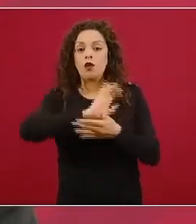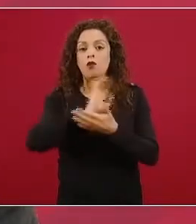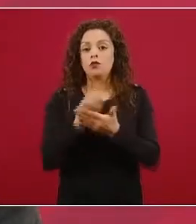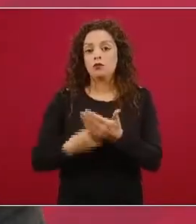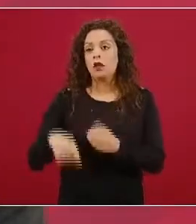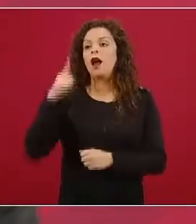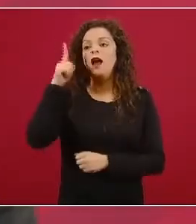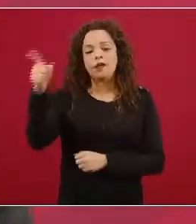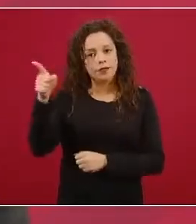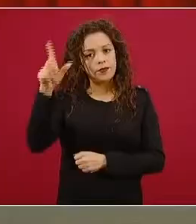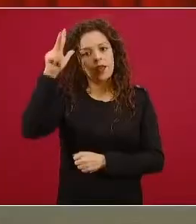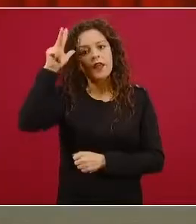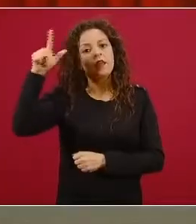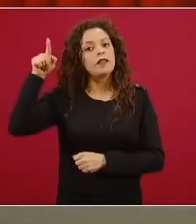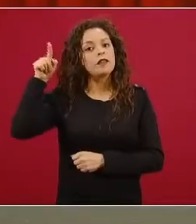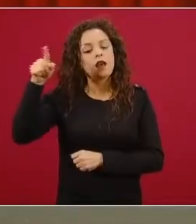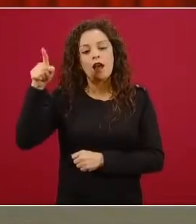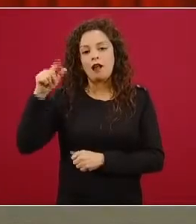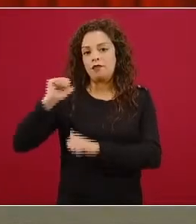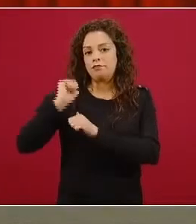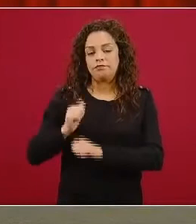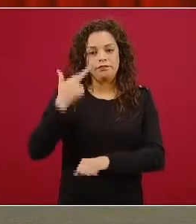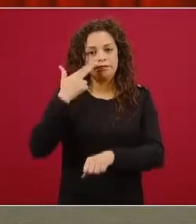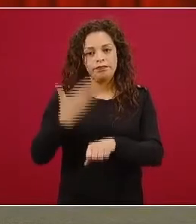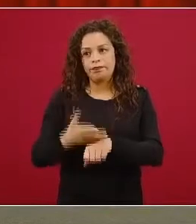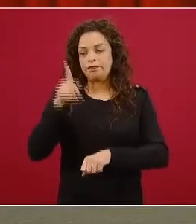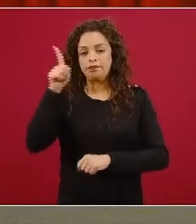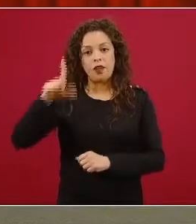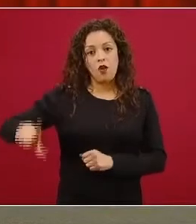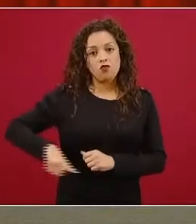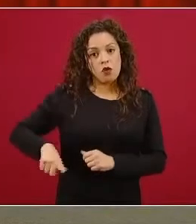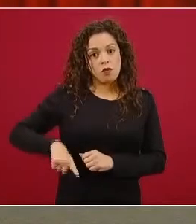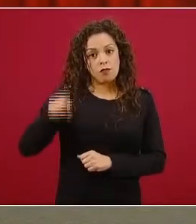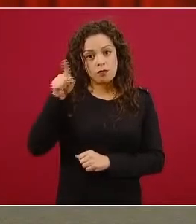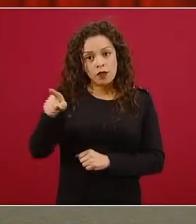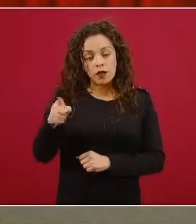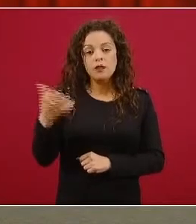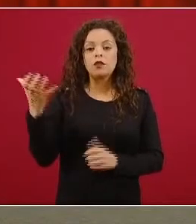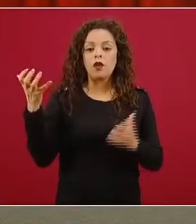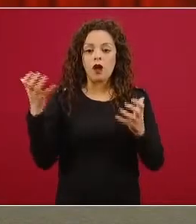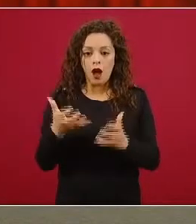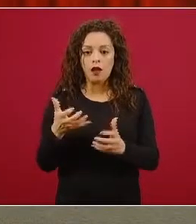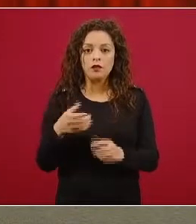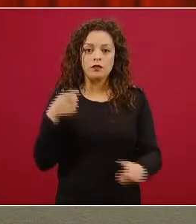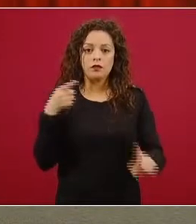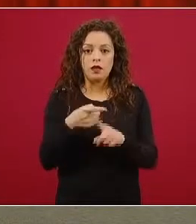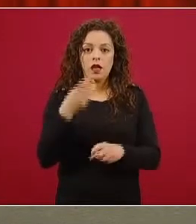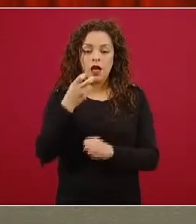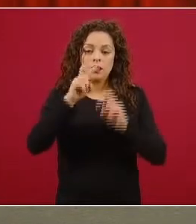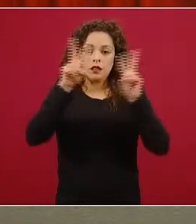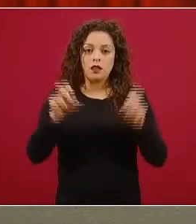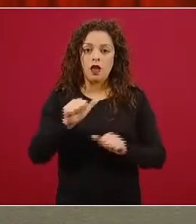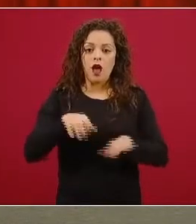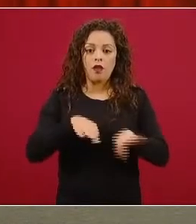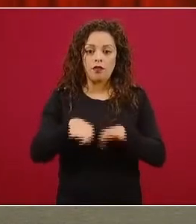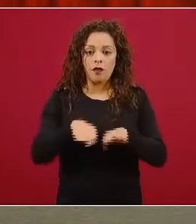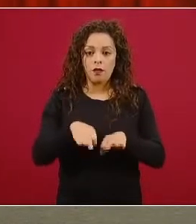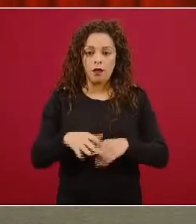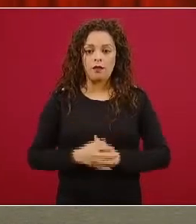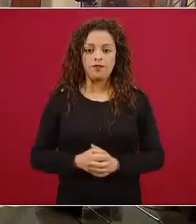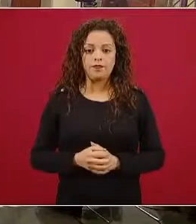Hidalgo y corresponde al gobierno de Hidalgo resolver respecto a los asuntos laborales.